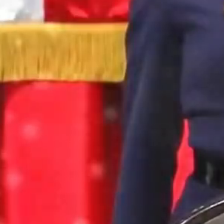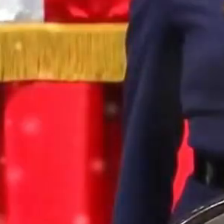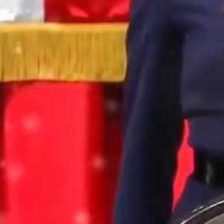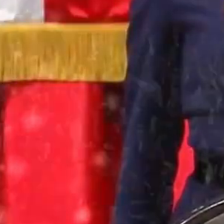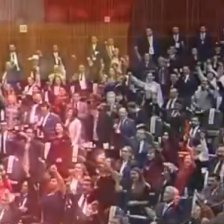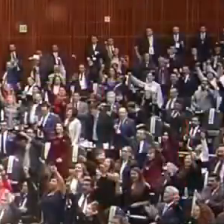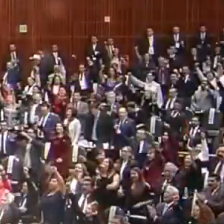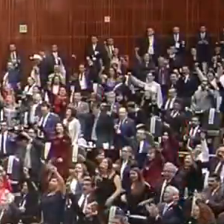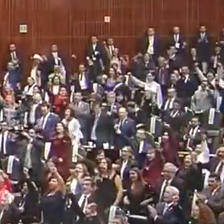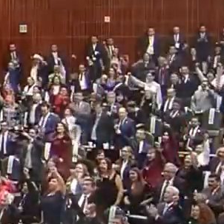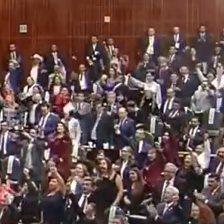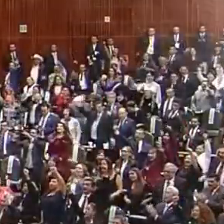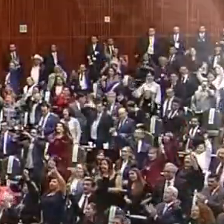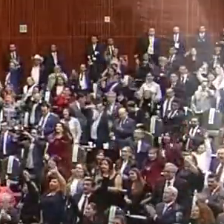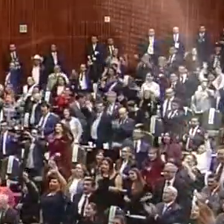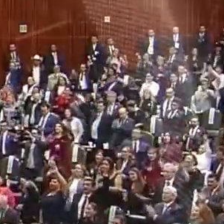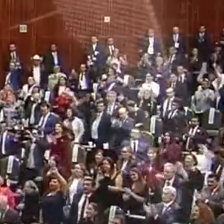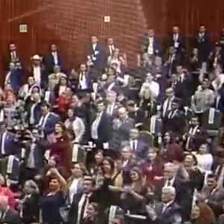México!